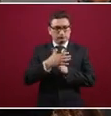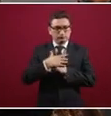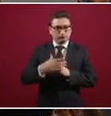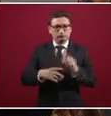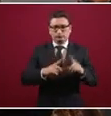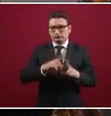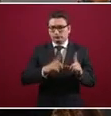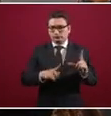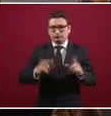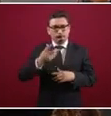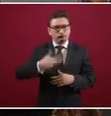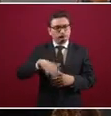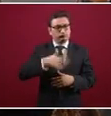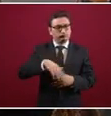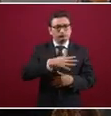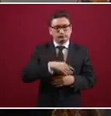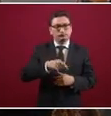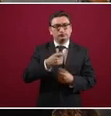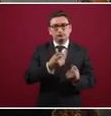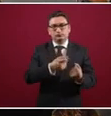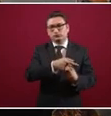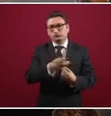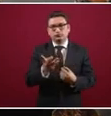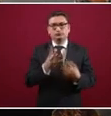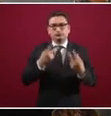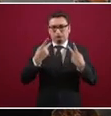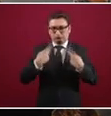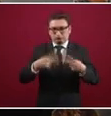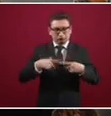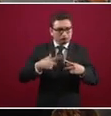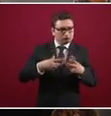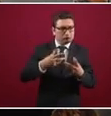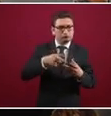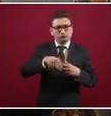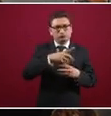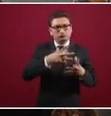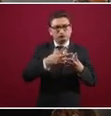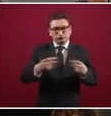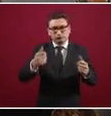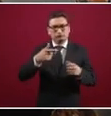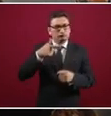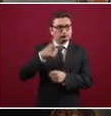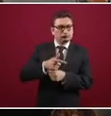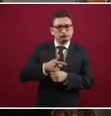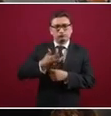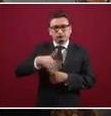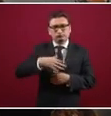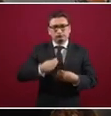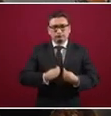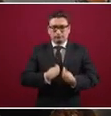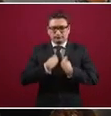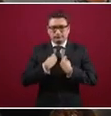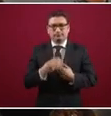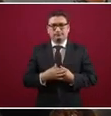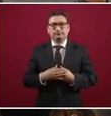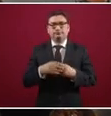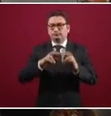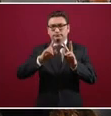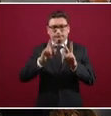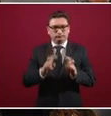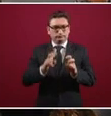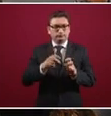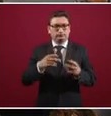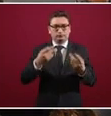en cuanto a la búsqueda de personas la identificación de personas con vida el tema vinculado con las